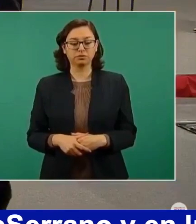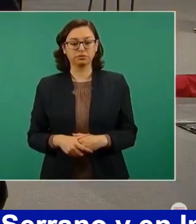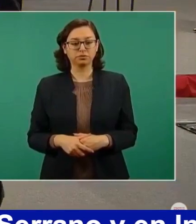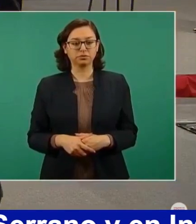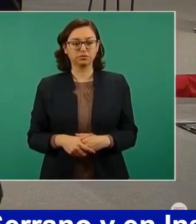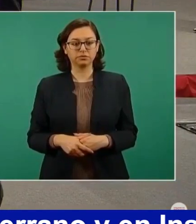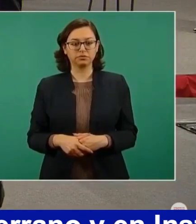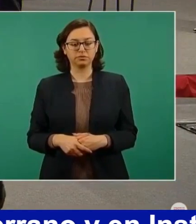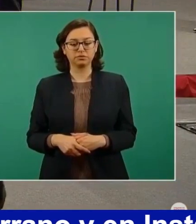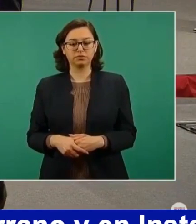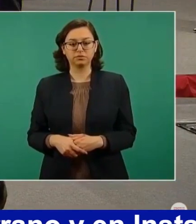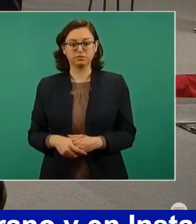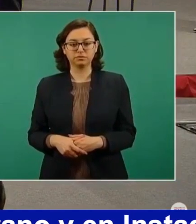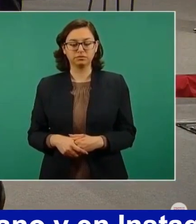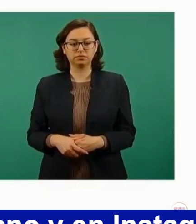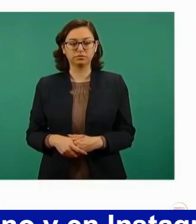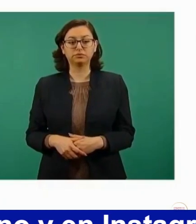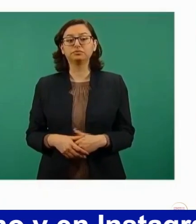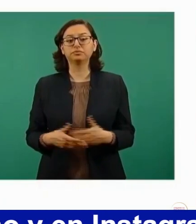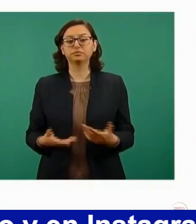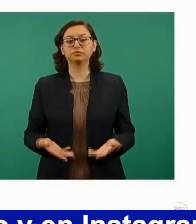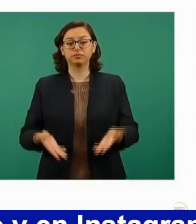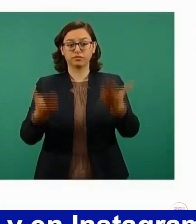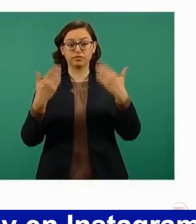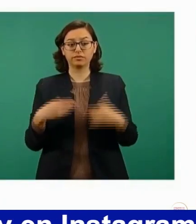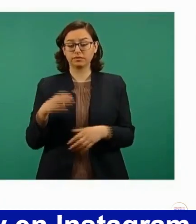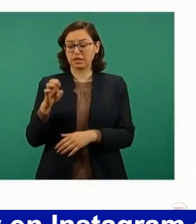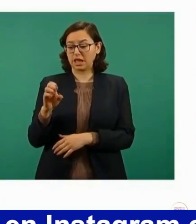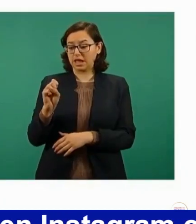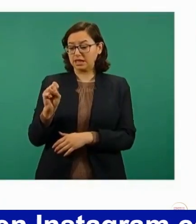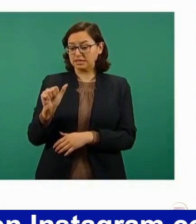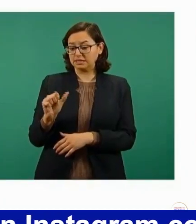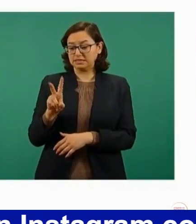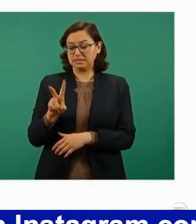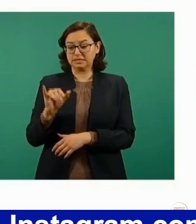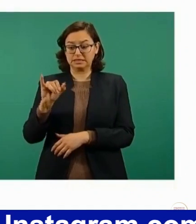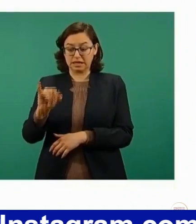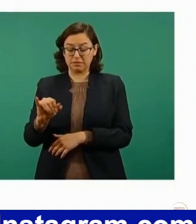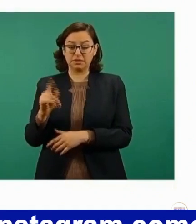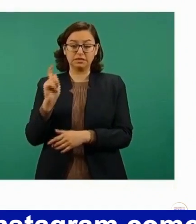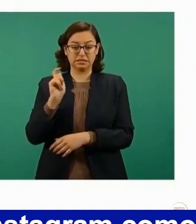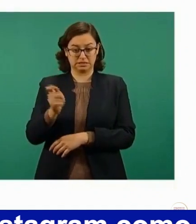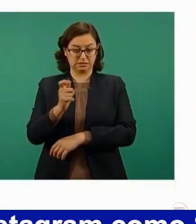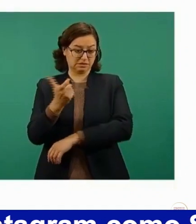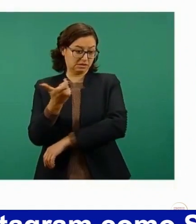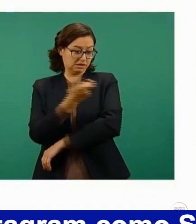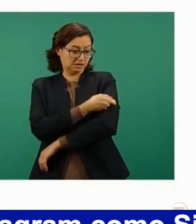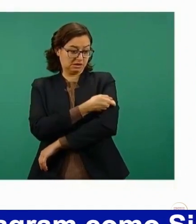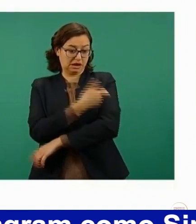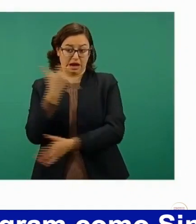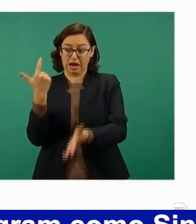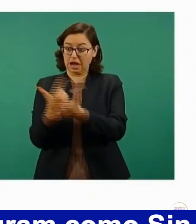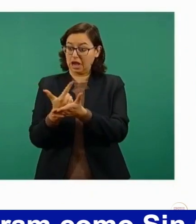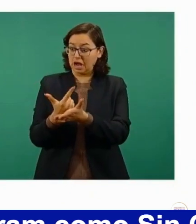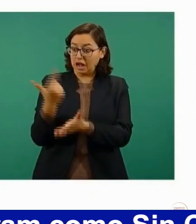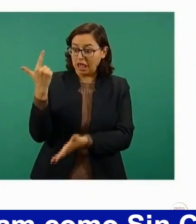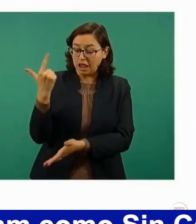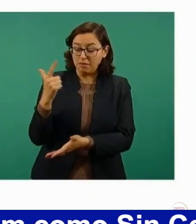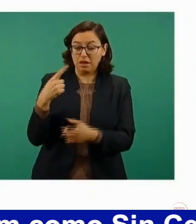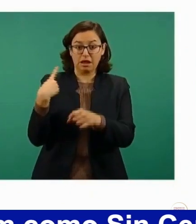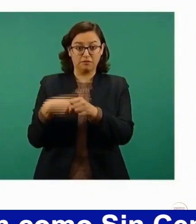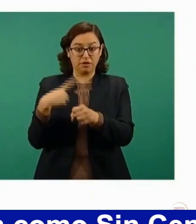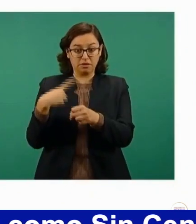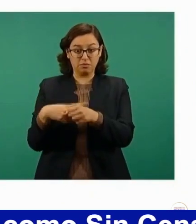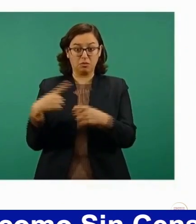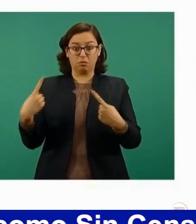un 0.3%, afortunadamente un porcentaje muy bajo comparado con